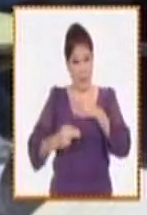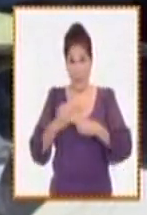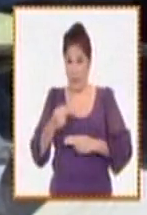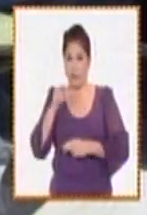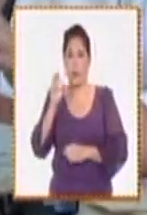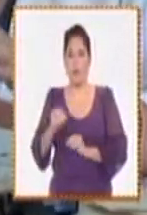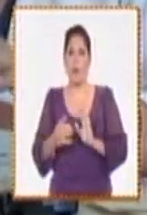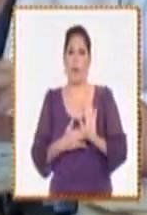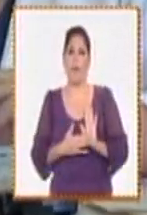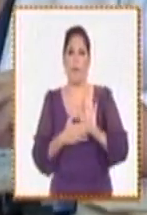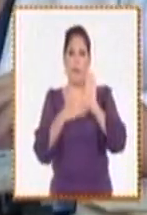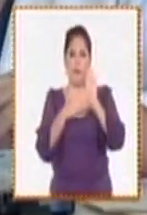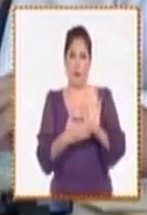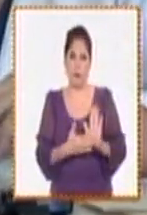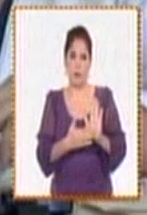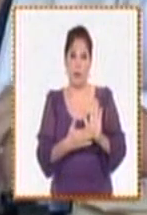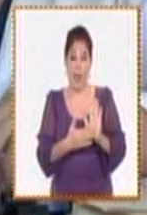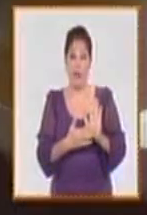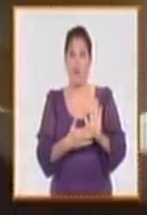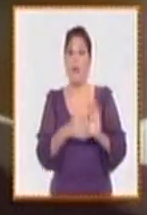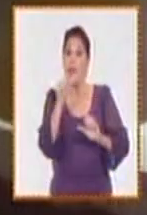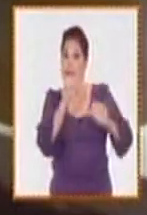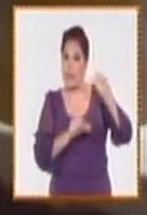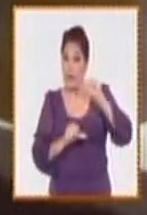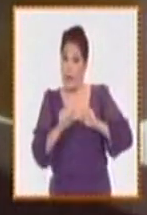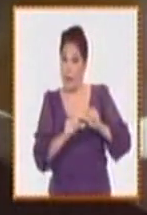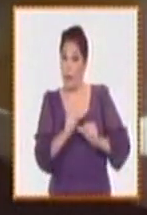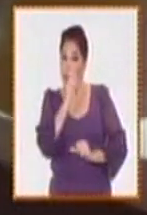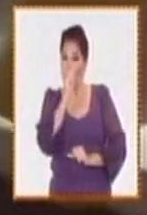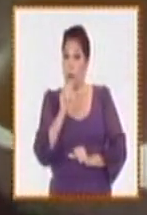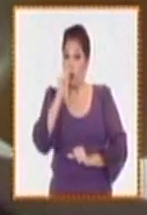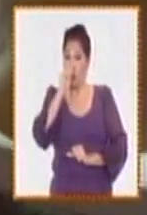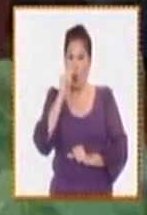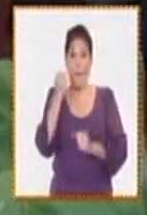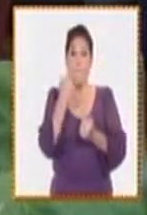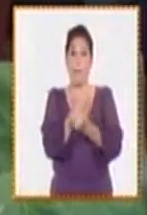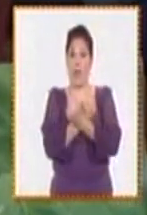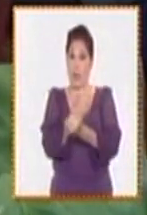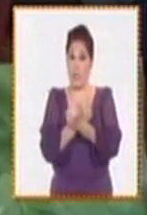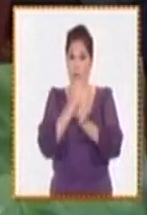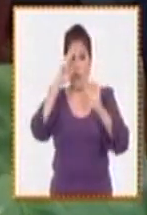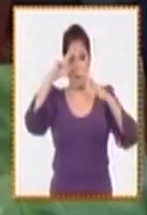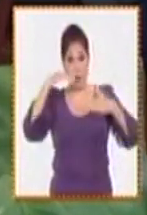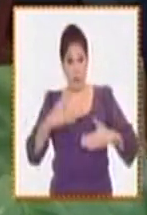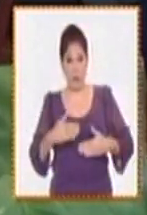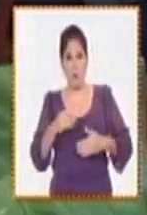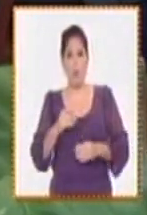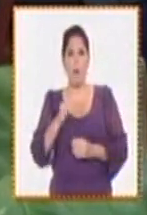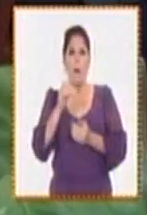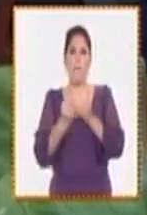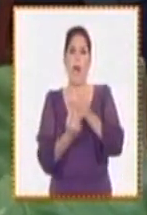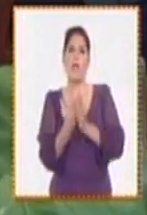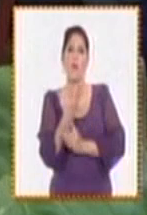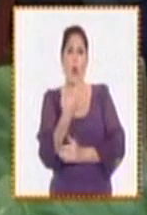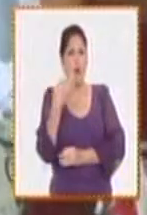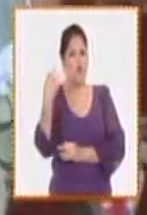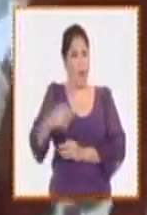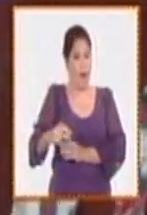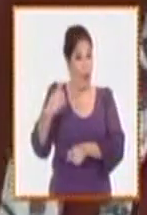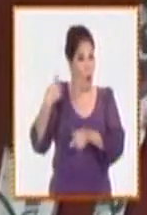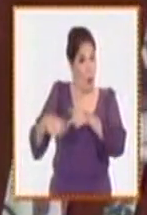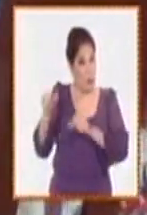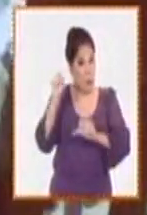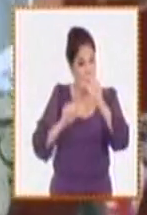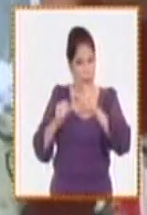han demostrado que los cannabinoides sintéticos provocan incluso efectos más peligrosos y nocivos que la marihuana. Los consumidores conocen